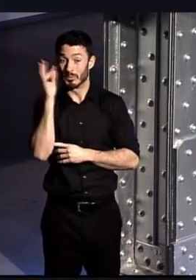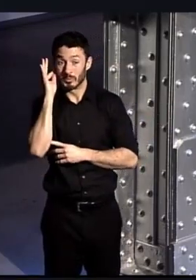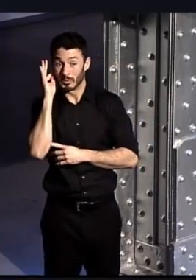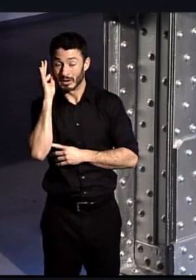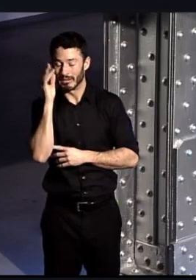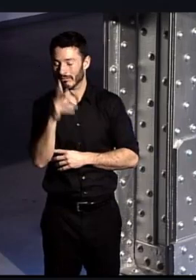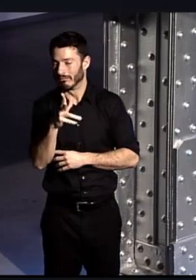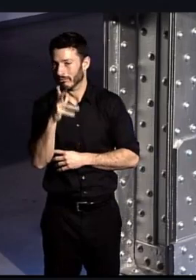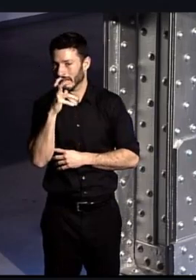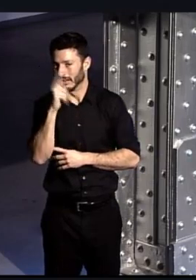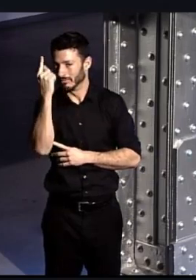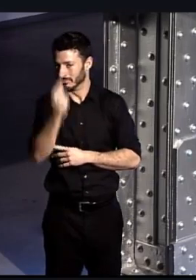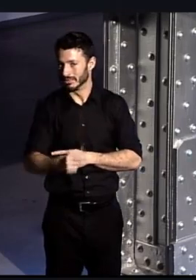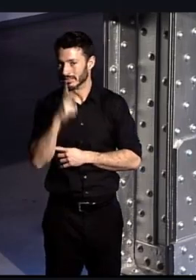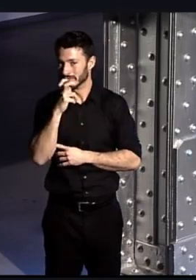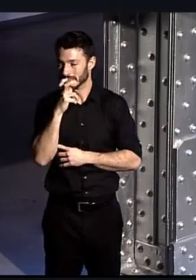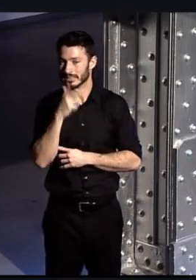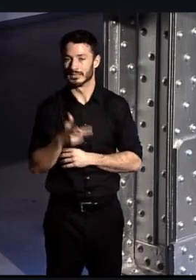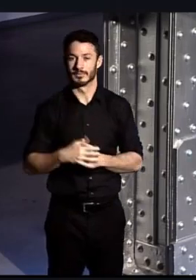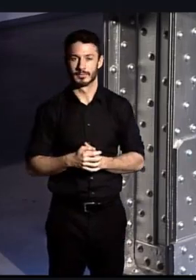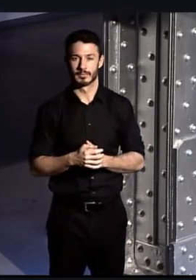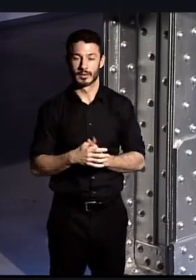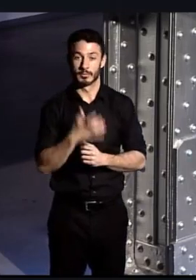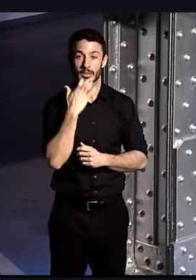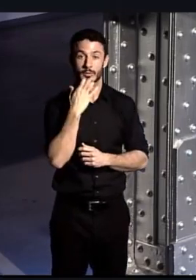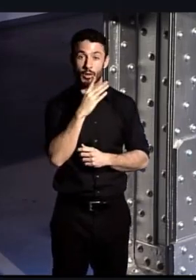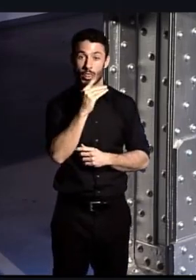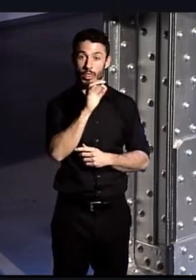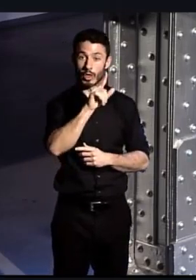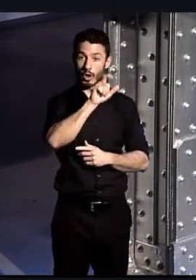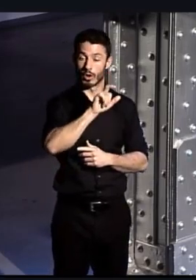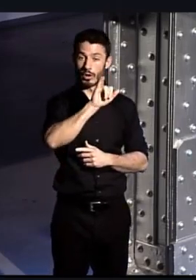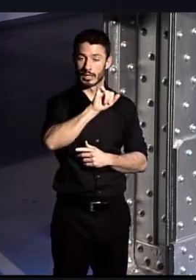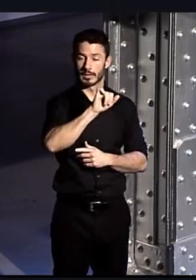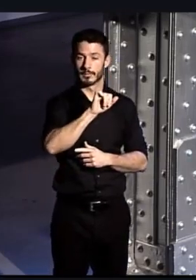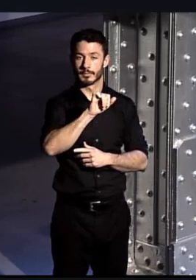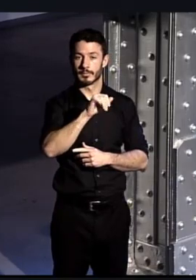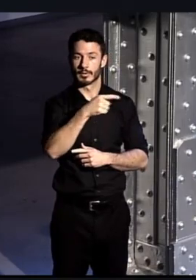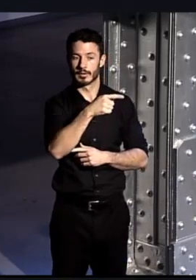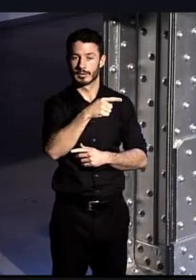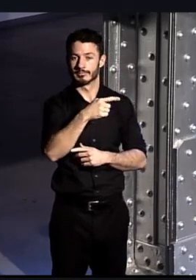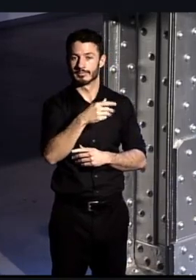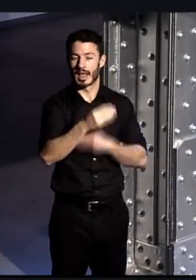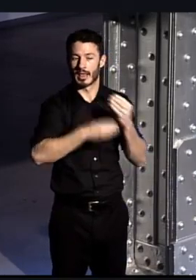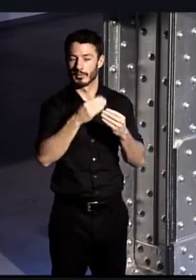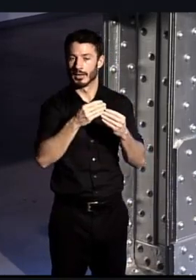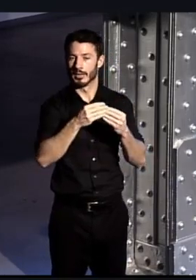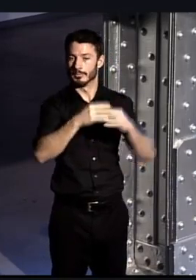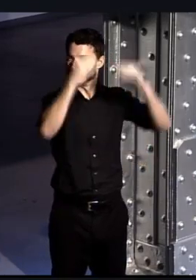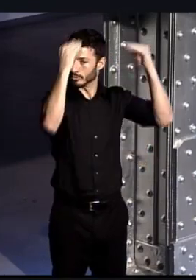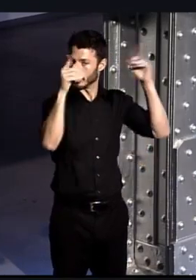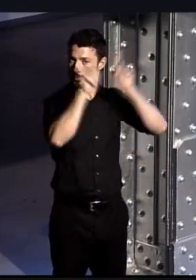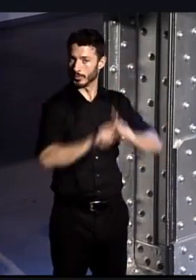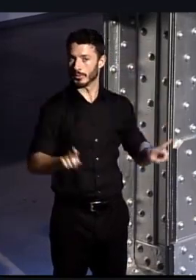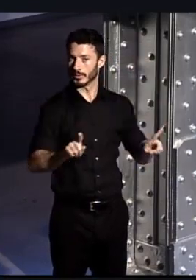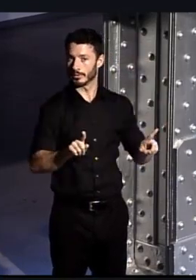terrible. Entonces lo que hace muchas veces, por ejemplo con Dolly Brannigan, es que le coloca un sombrero. Entonces el sombrero además